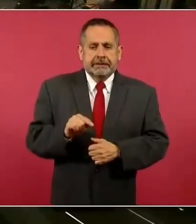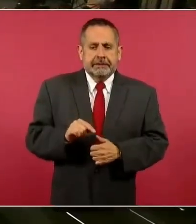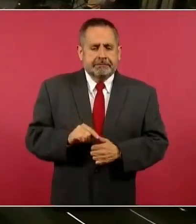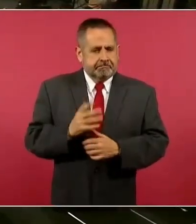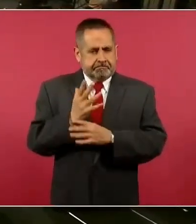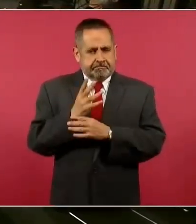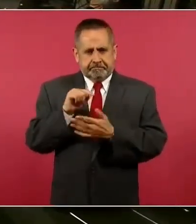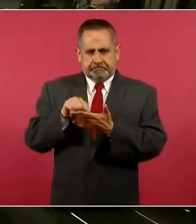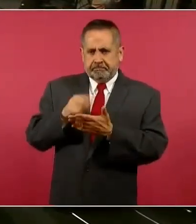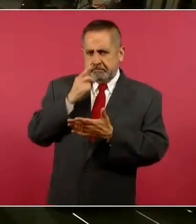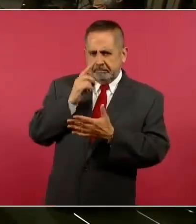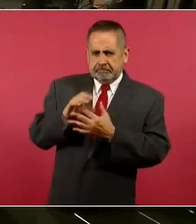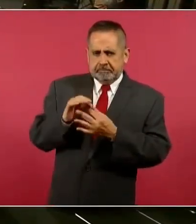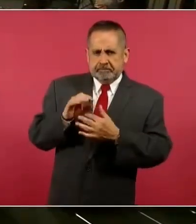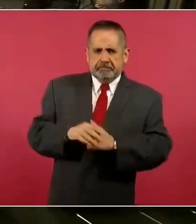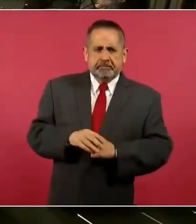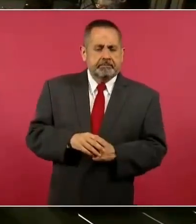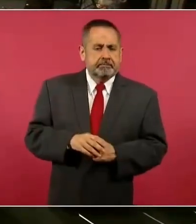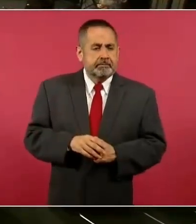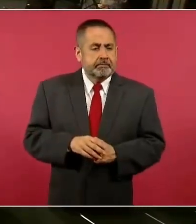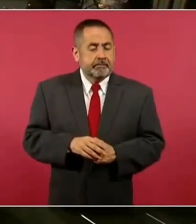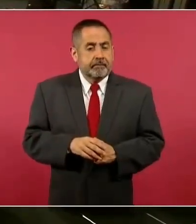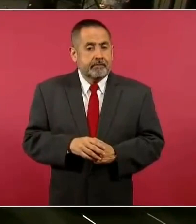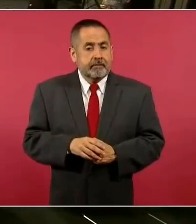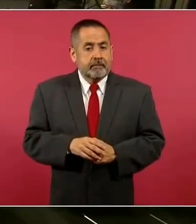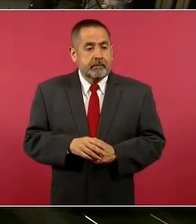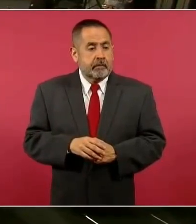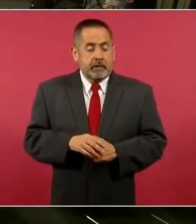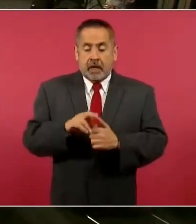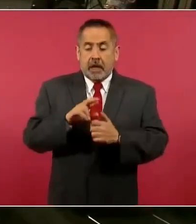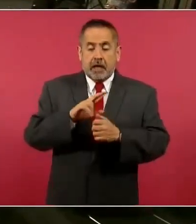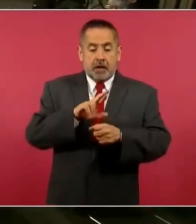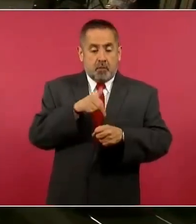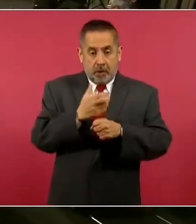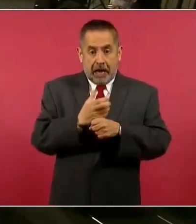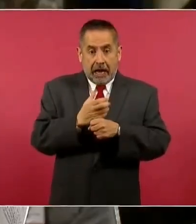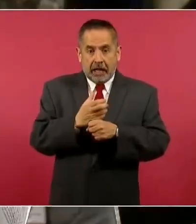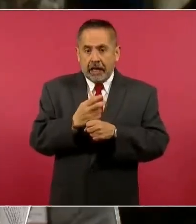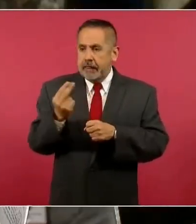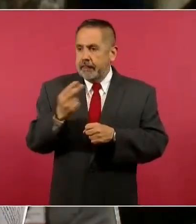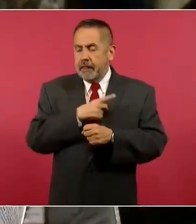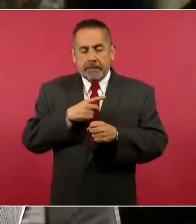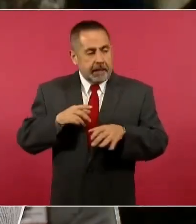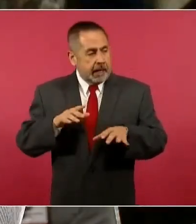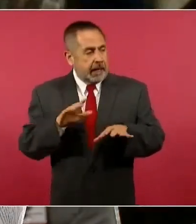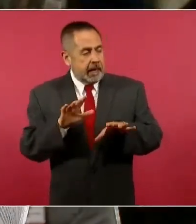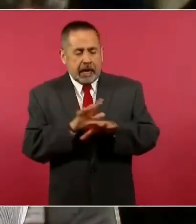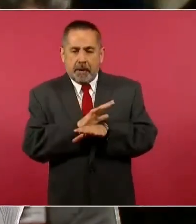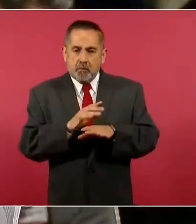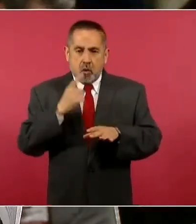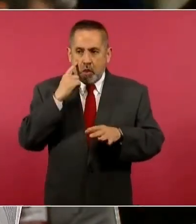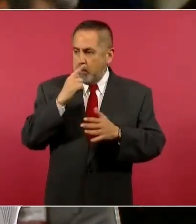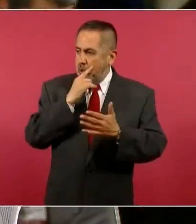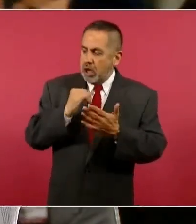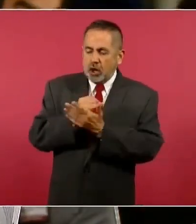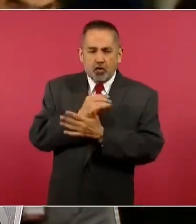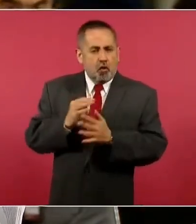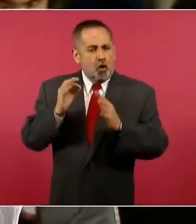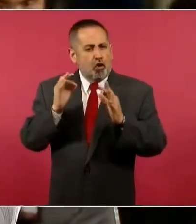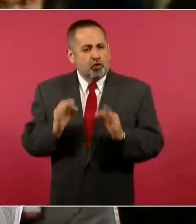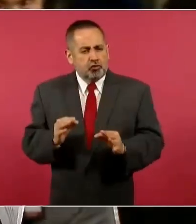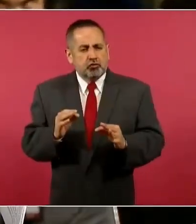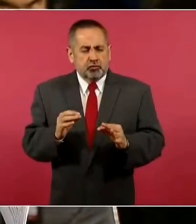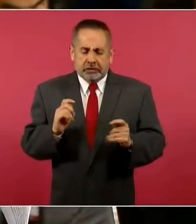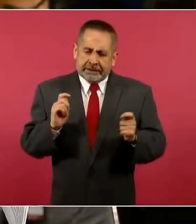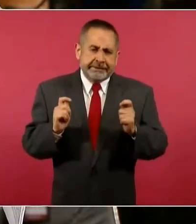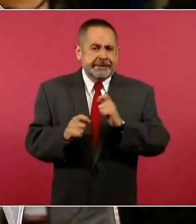cito, dice: la renovación de la República demanda un cambio democrático auténtico que permita dar